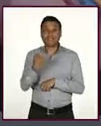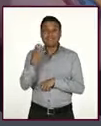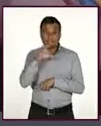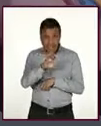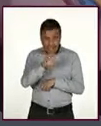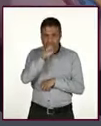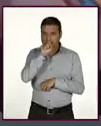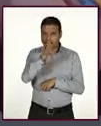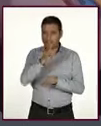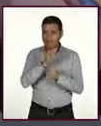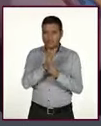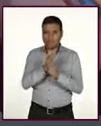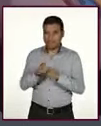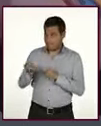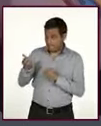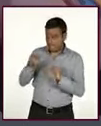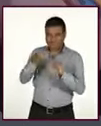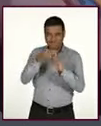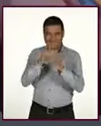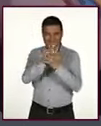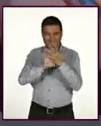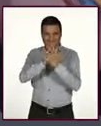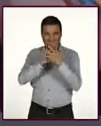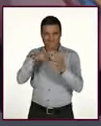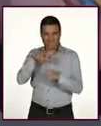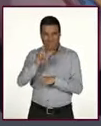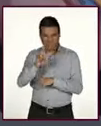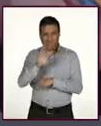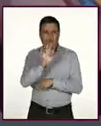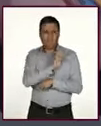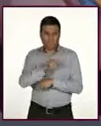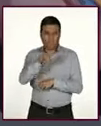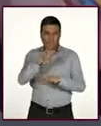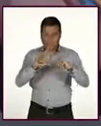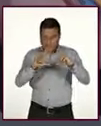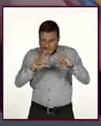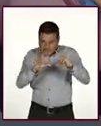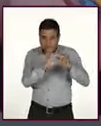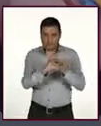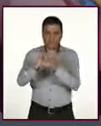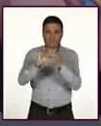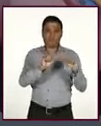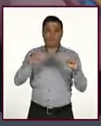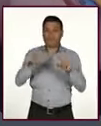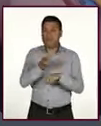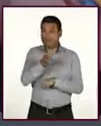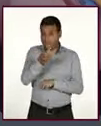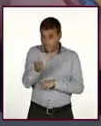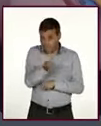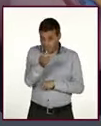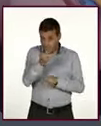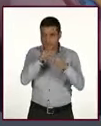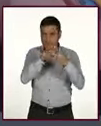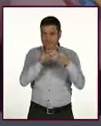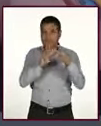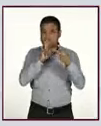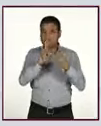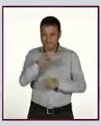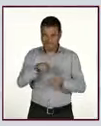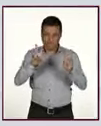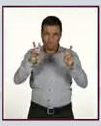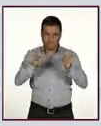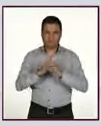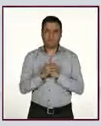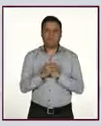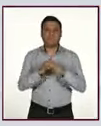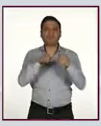está apareciendo el enlace y el código QR para ingresar al cuestionario y responder estas preguntas. Tienen que ver con la temática de hoy. ¿De